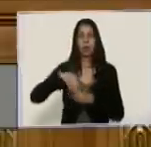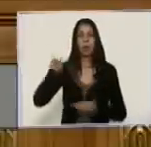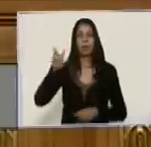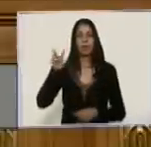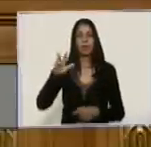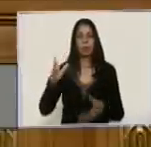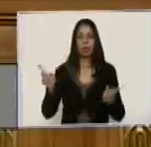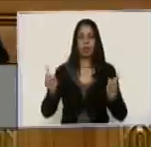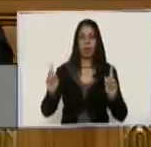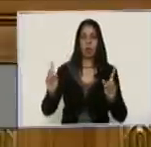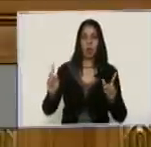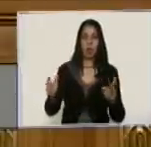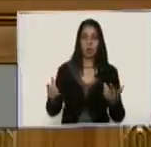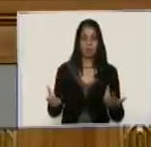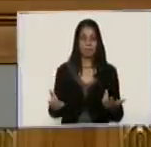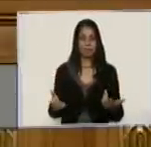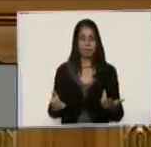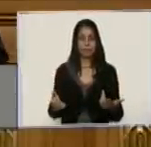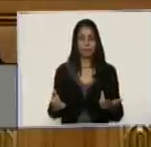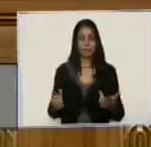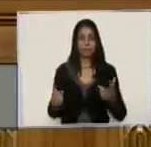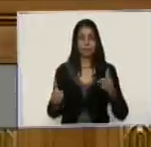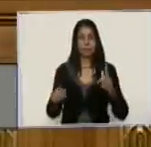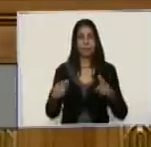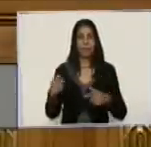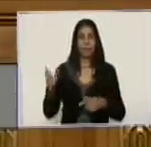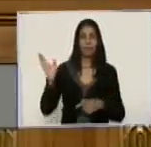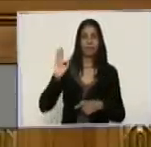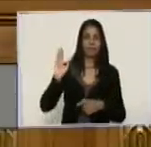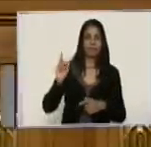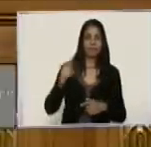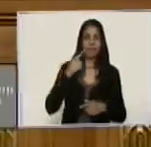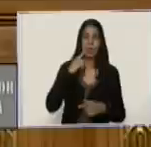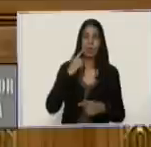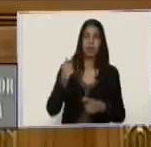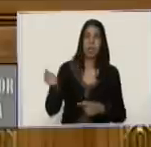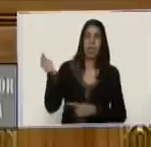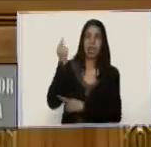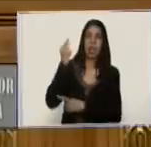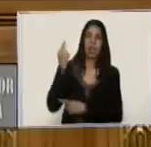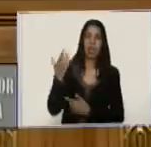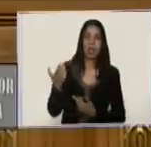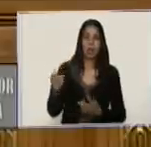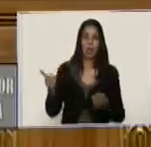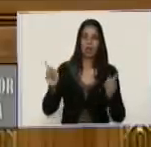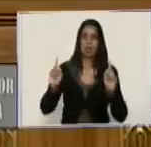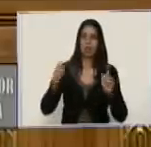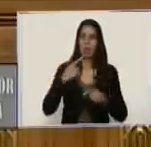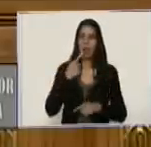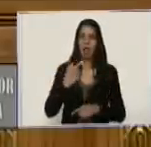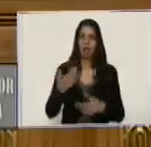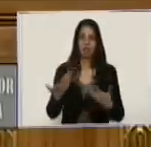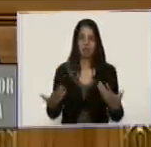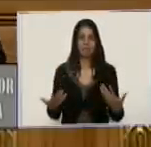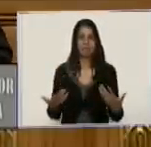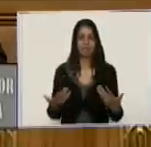Venezuela. Y prácticamente lo castigaron, lo regañaron y le dijeron que no hagan eso. Entonces,